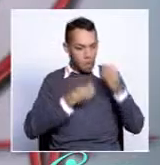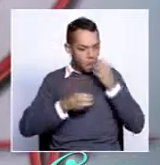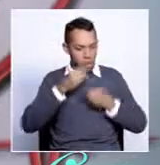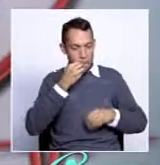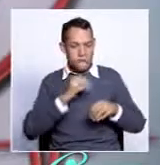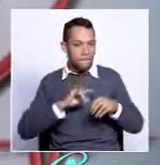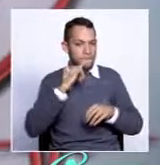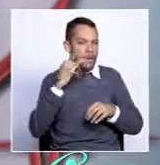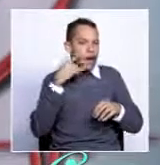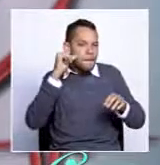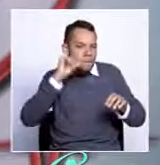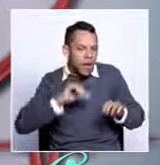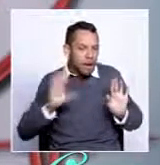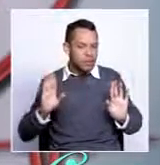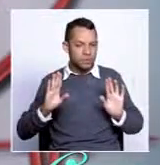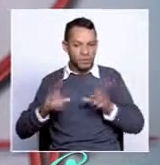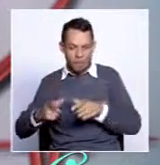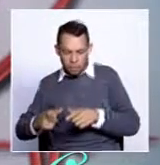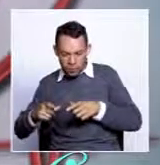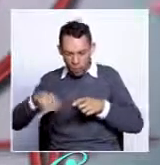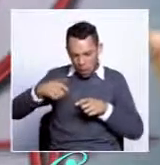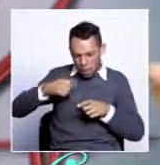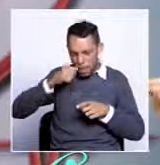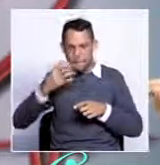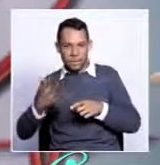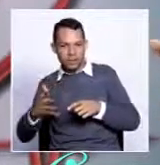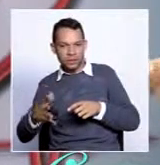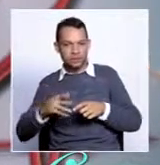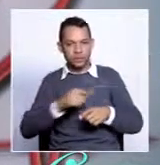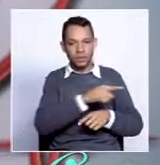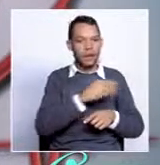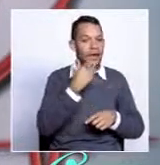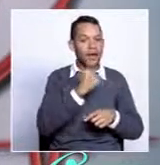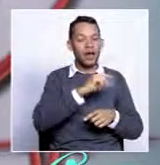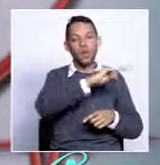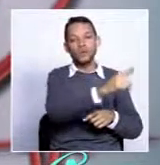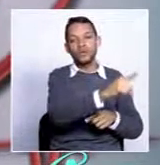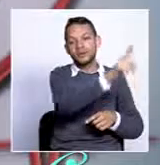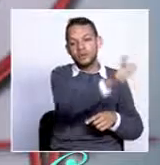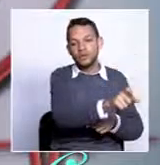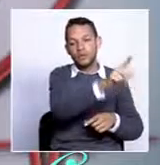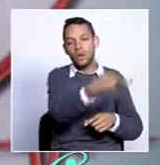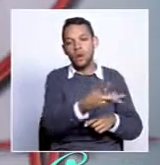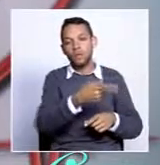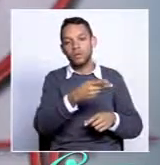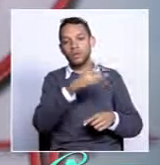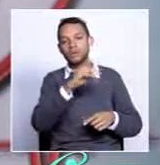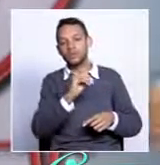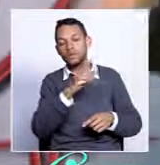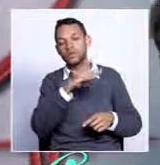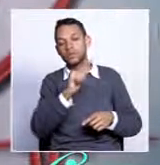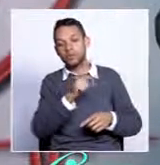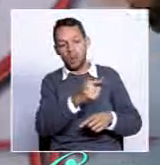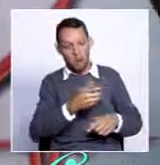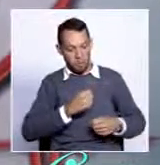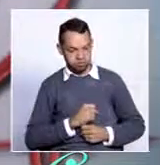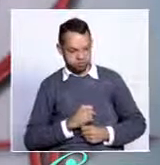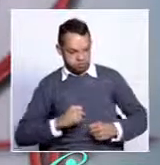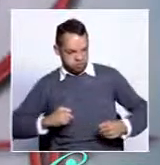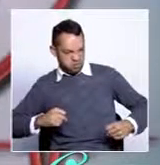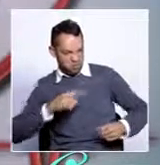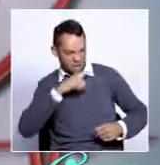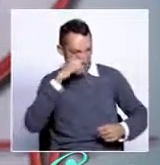y que mi alimentación falla pero yo no sé la señora que él se encontró en la galería como la trata al marido nuestra de gorda como está